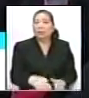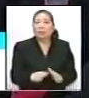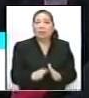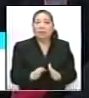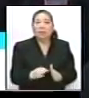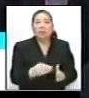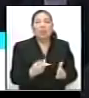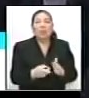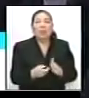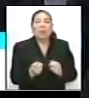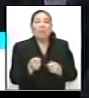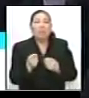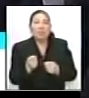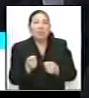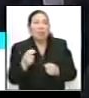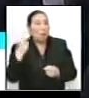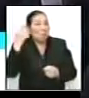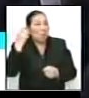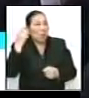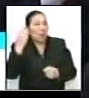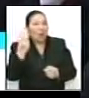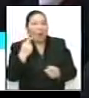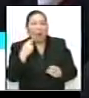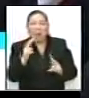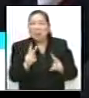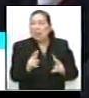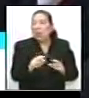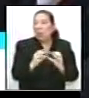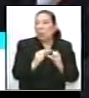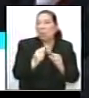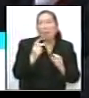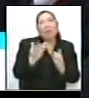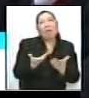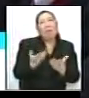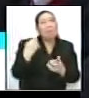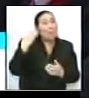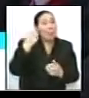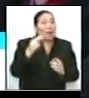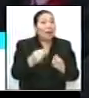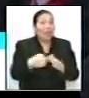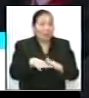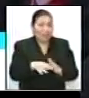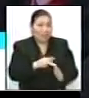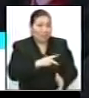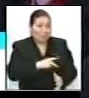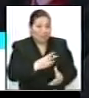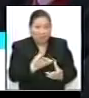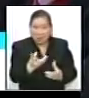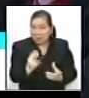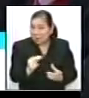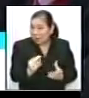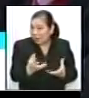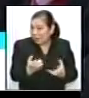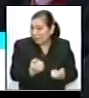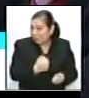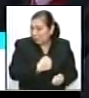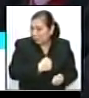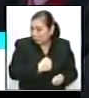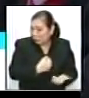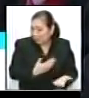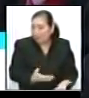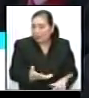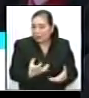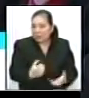político, hacer de esto un show mediático. ¿Acaso no queremos el país? ¿Acaso